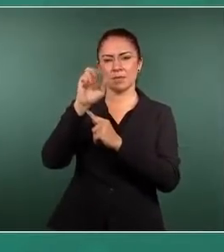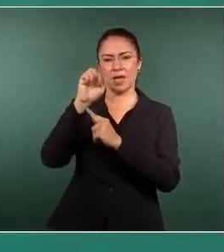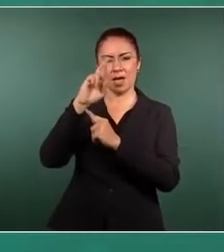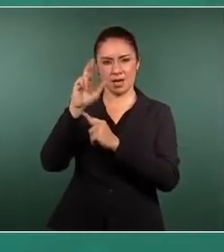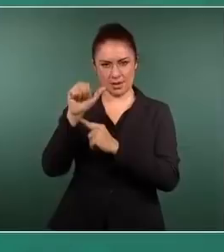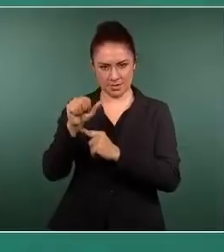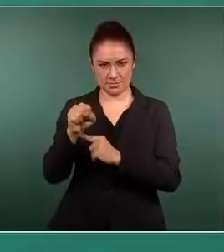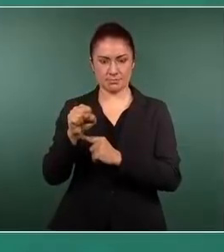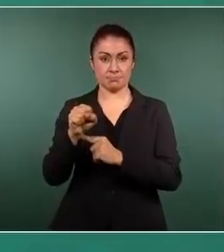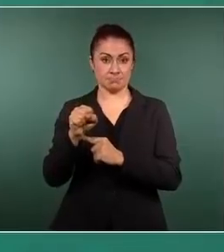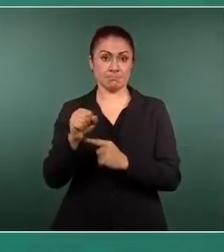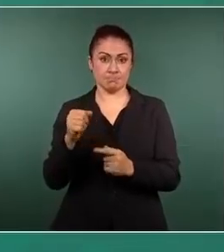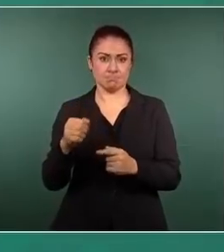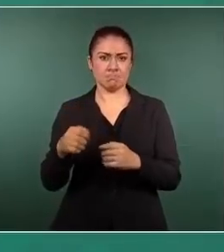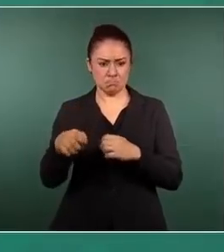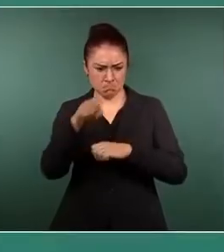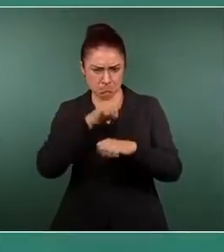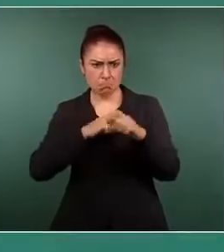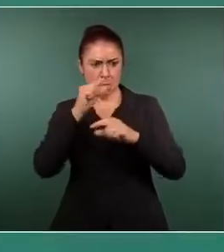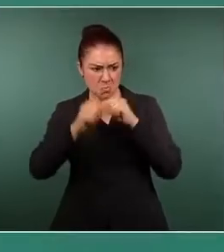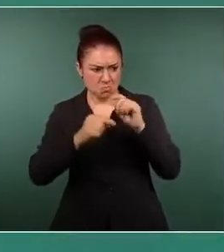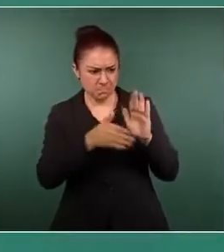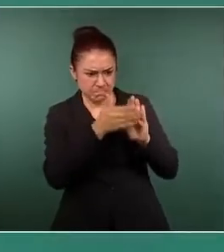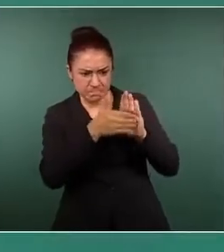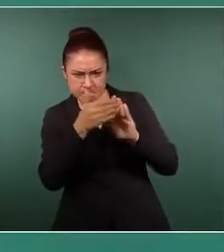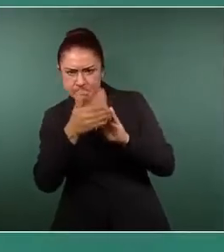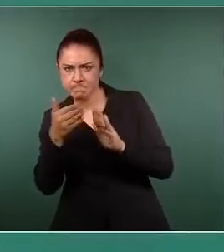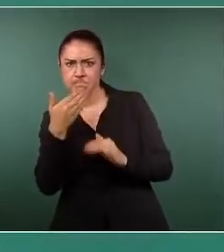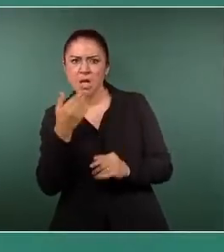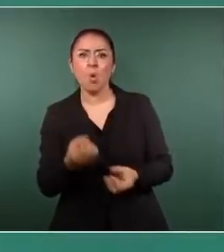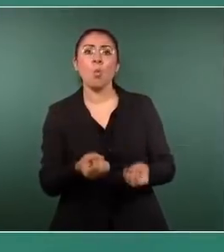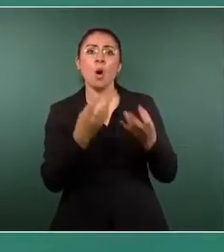la empresa está avanzando lleva el 30%